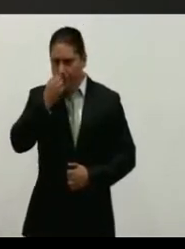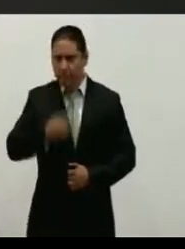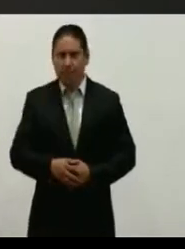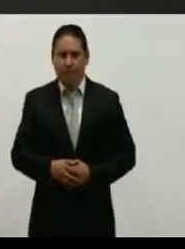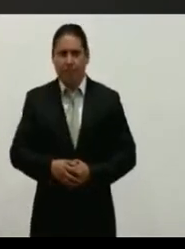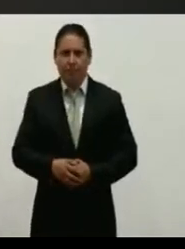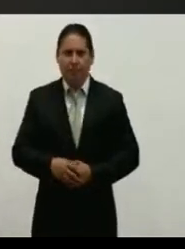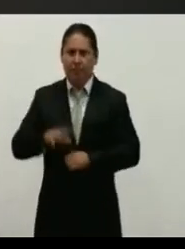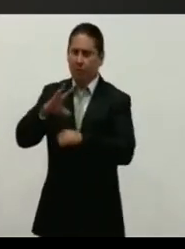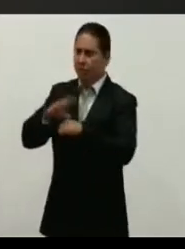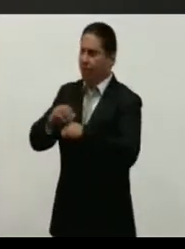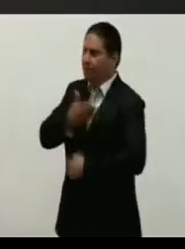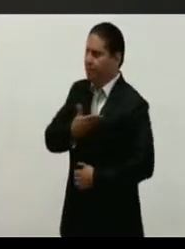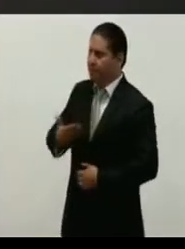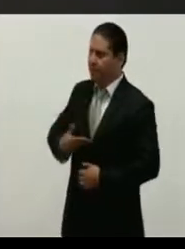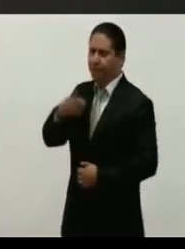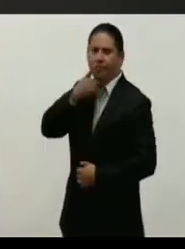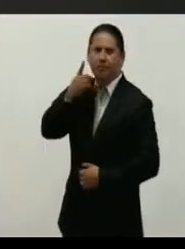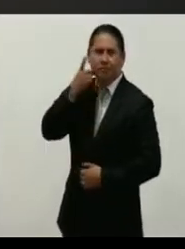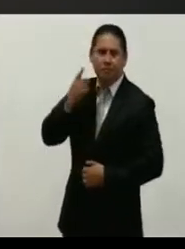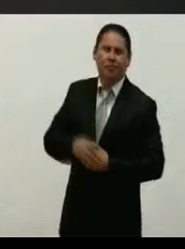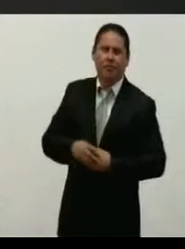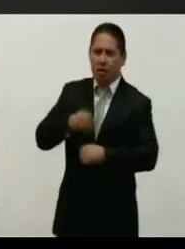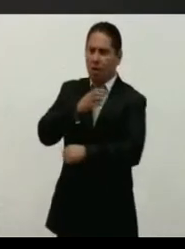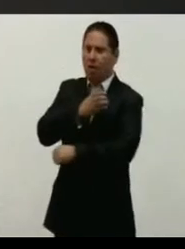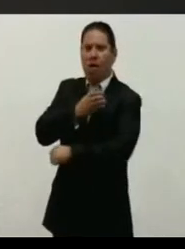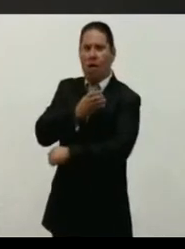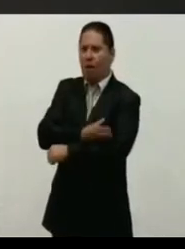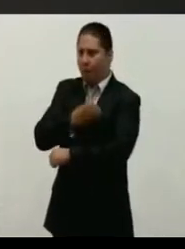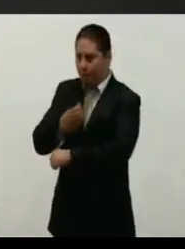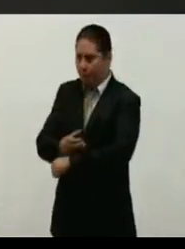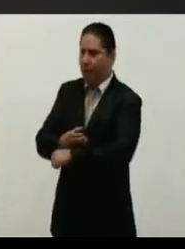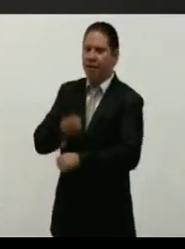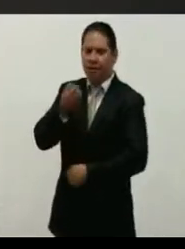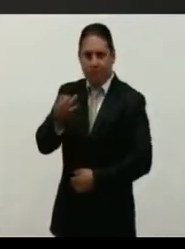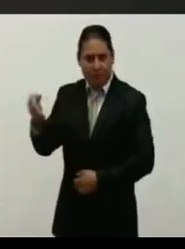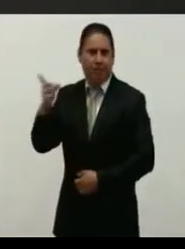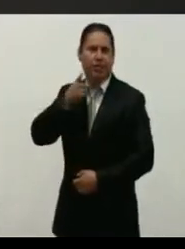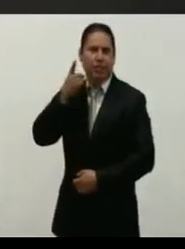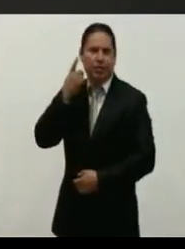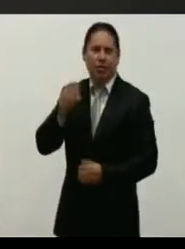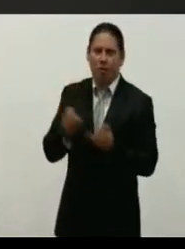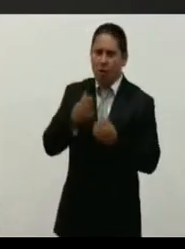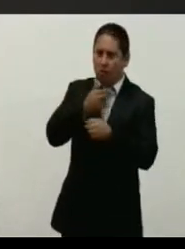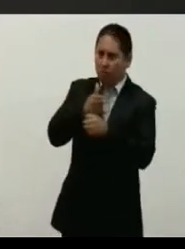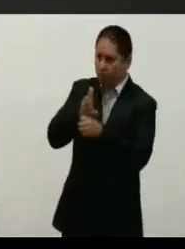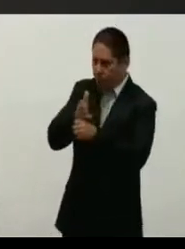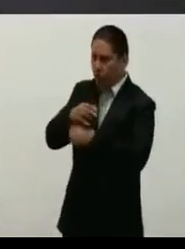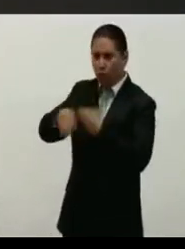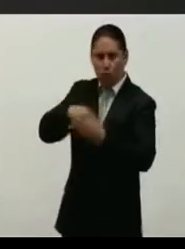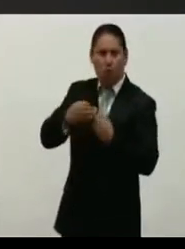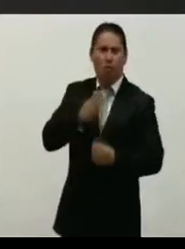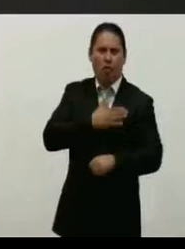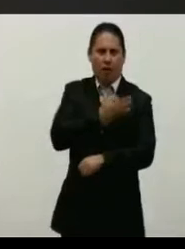Con su venia, diputado presidente, compañeros legisladores, amigos de los medios de comunicación, público asistente,